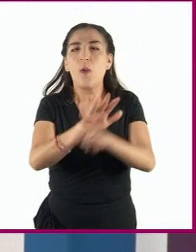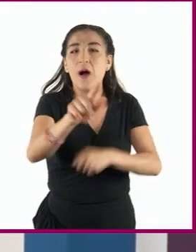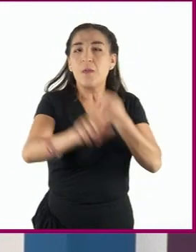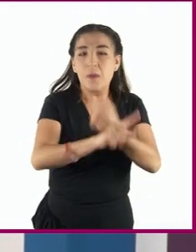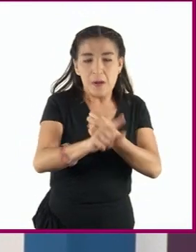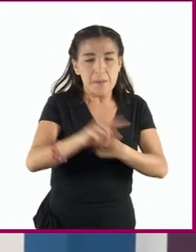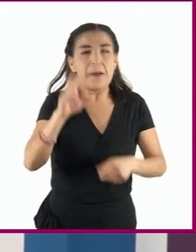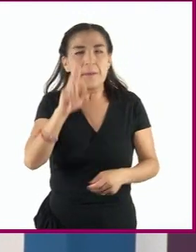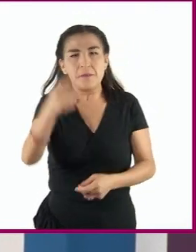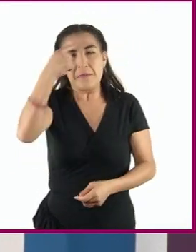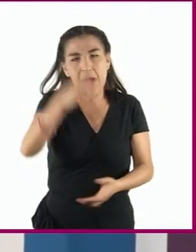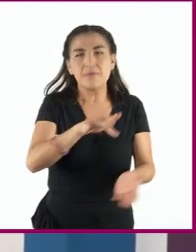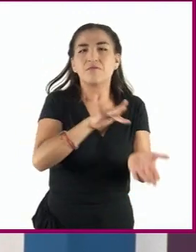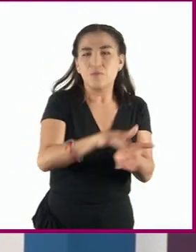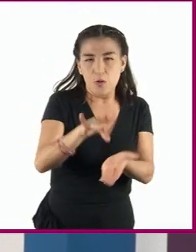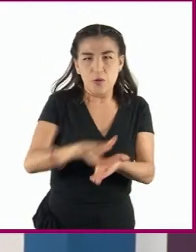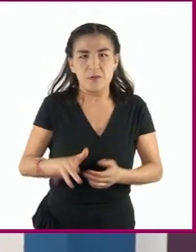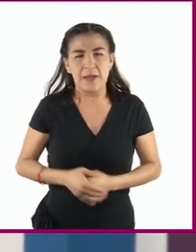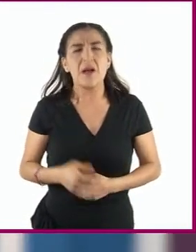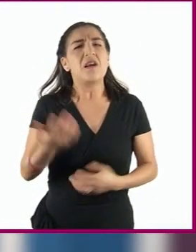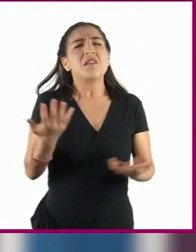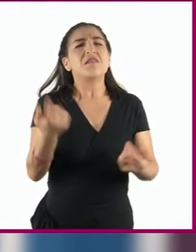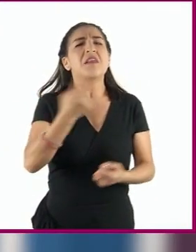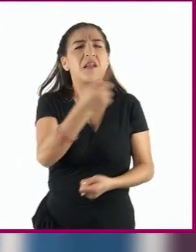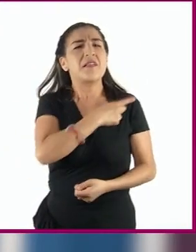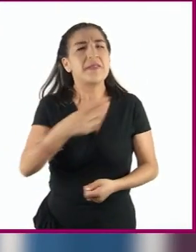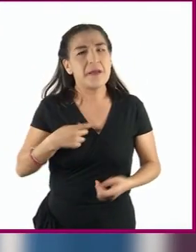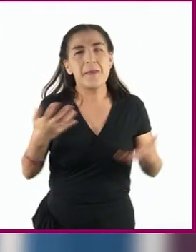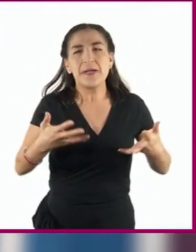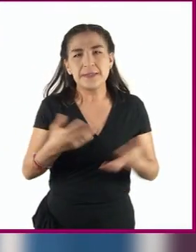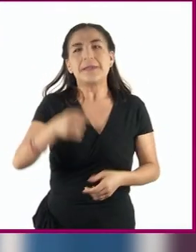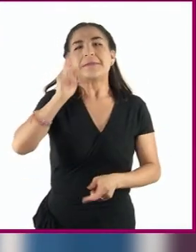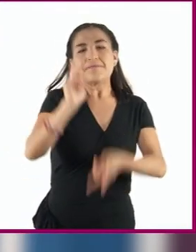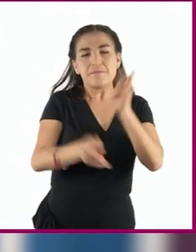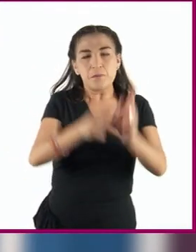lo hagan. ¿Qué debe hacer? Colaborar para